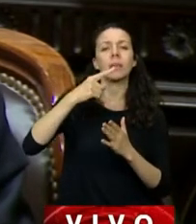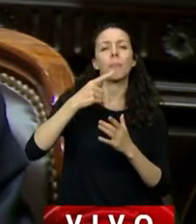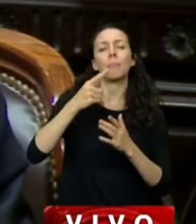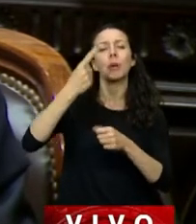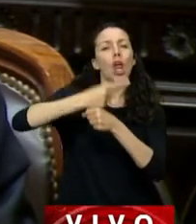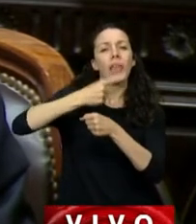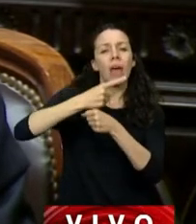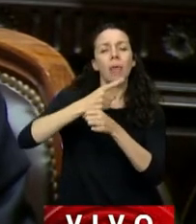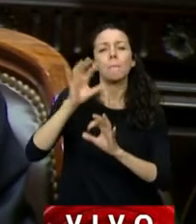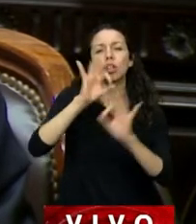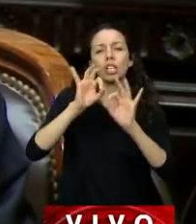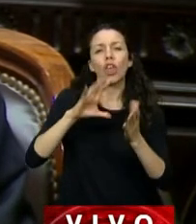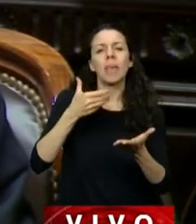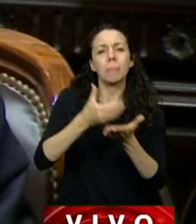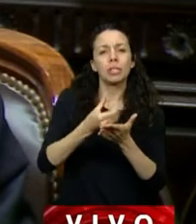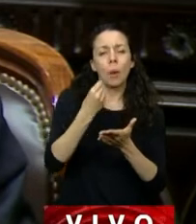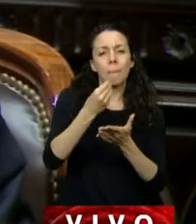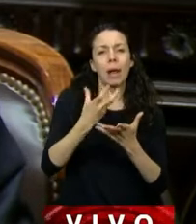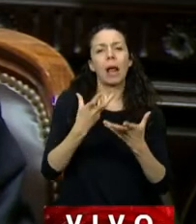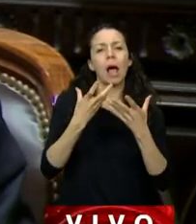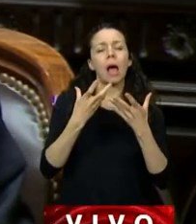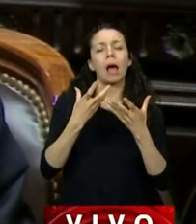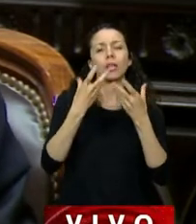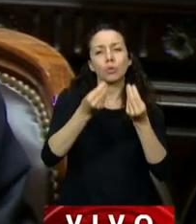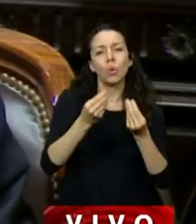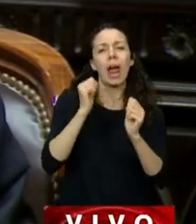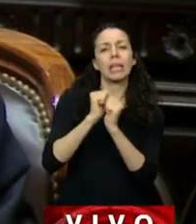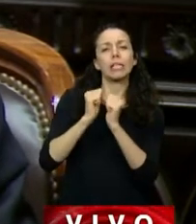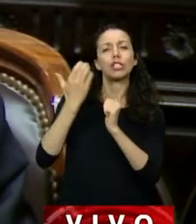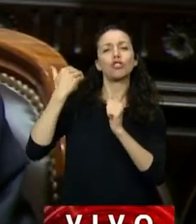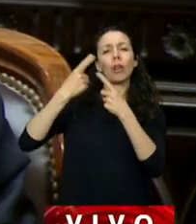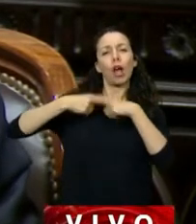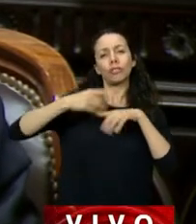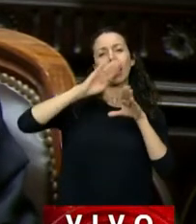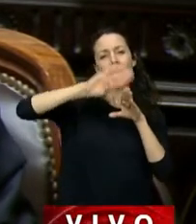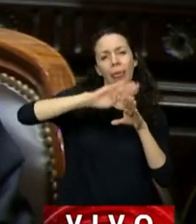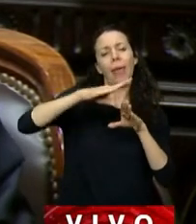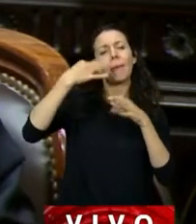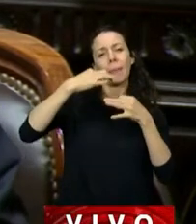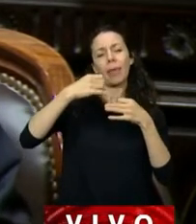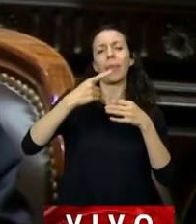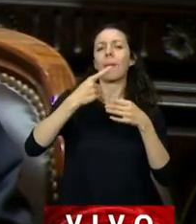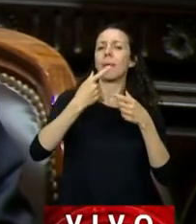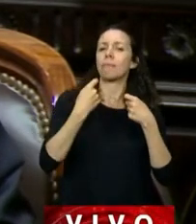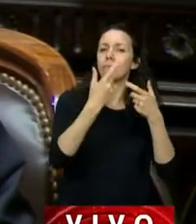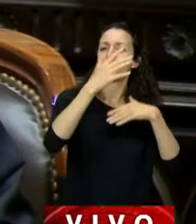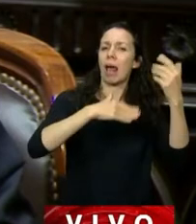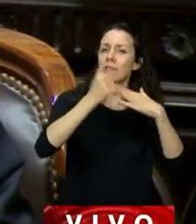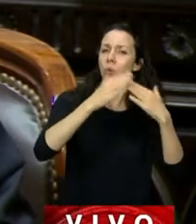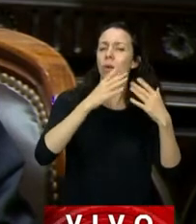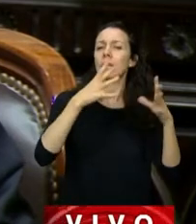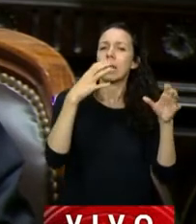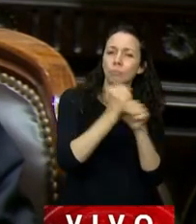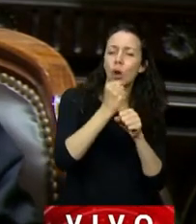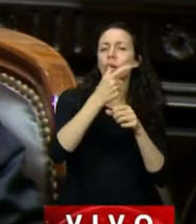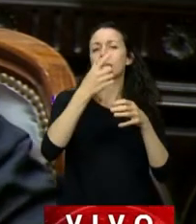de inversión que permitan corregir asimetrías históricas en materias de infraestructura, de transporte, infraestructura energética,